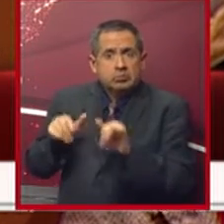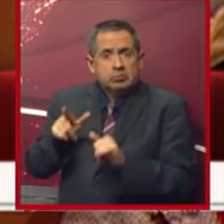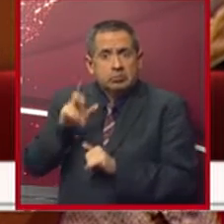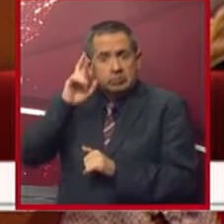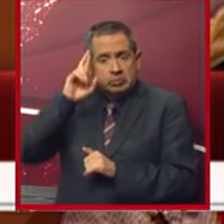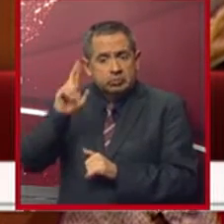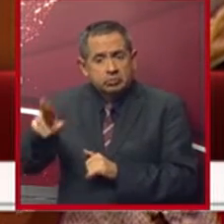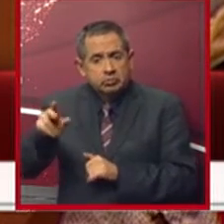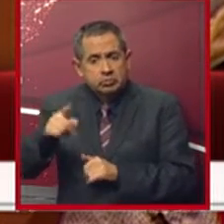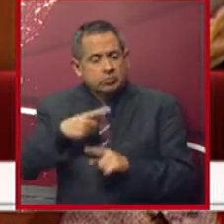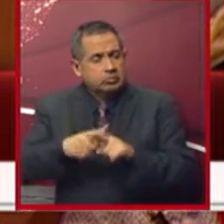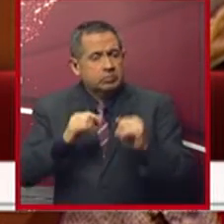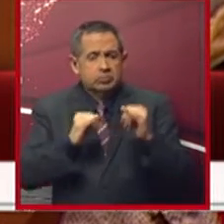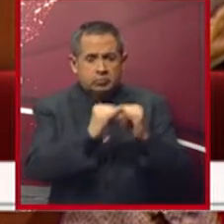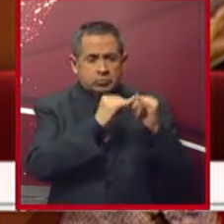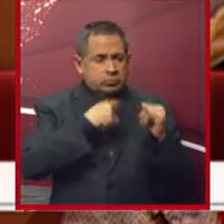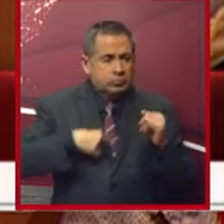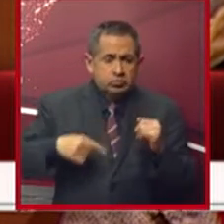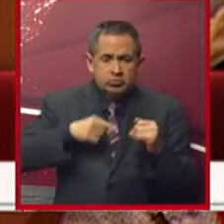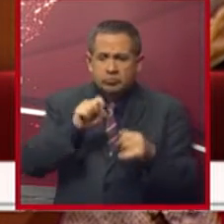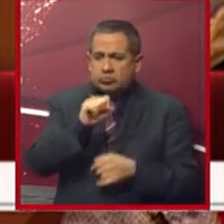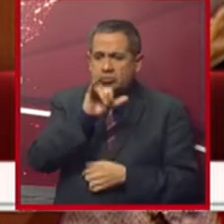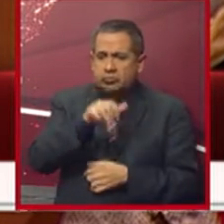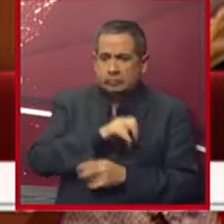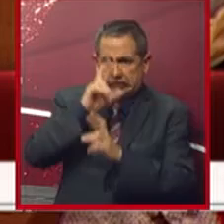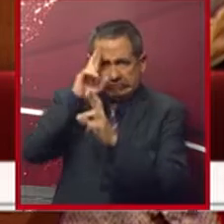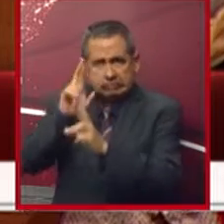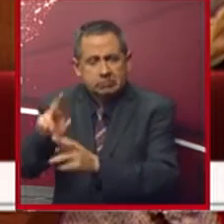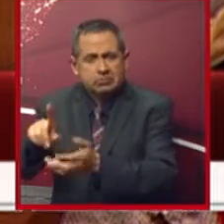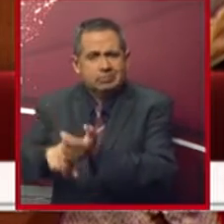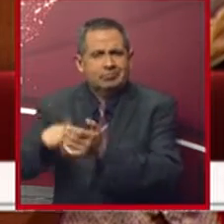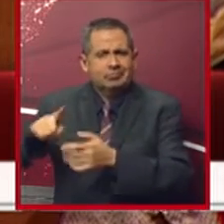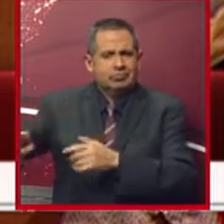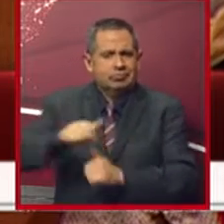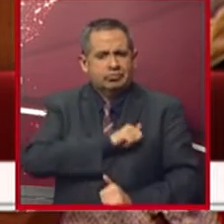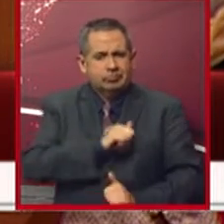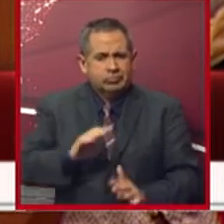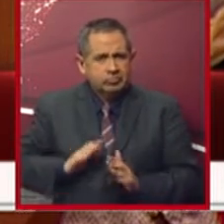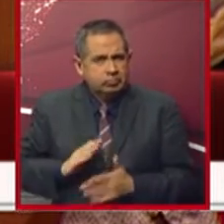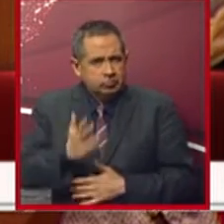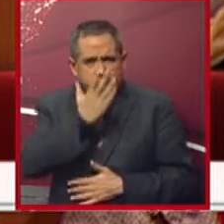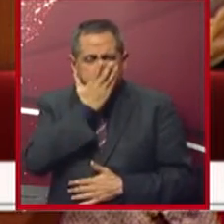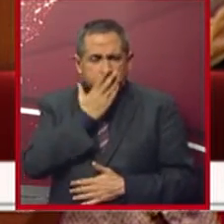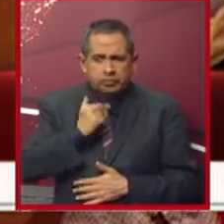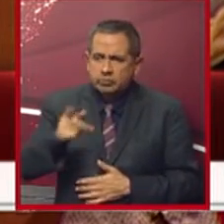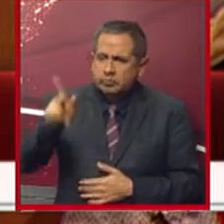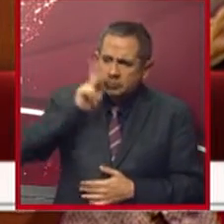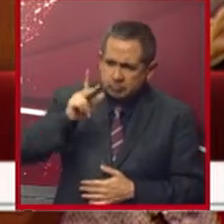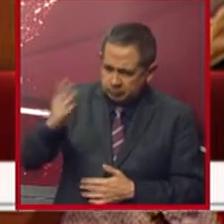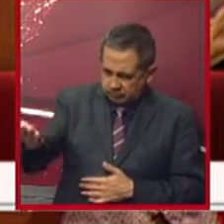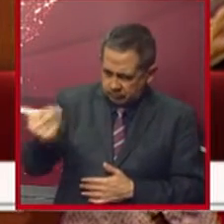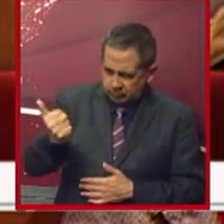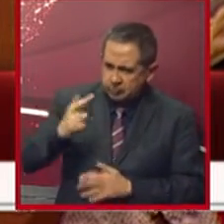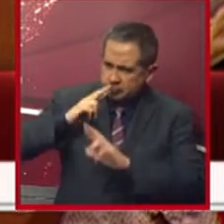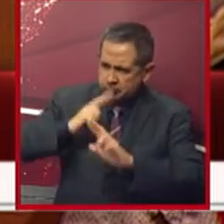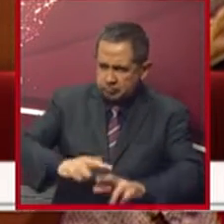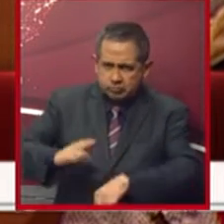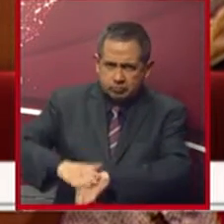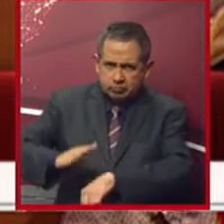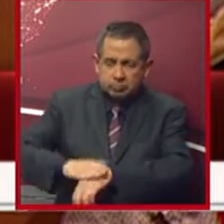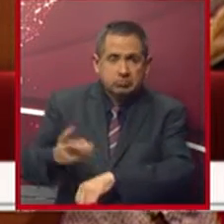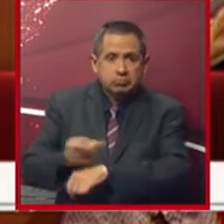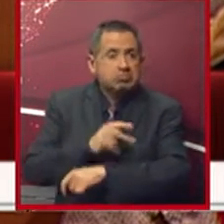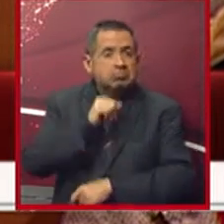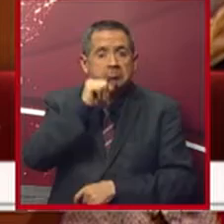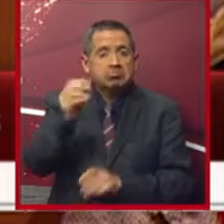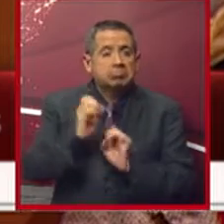Armadas, instituciones como nuestra Suprema Corte de Justicia, y en la casi nula rendición de cuentas de las Fuerzas Armadas